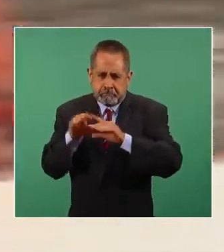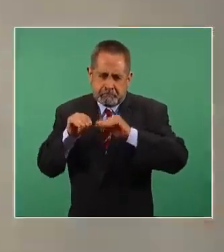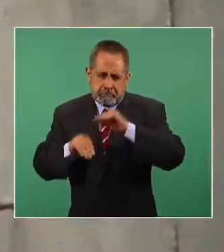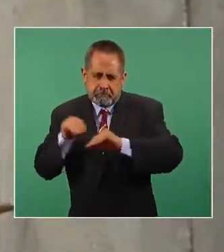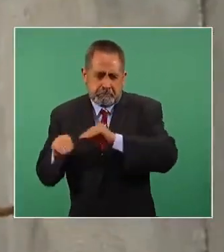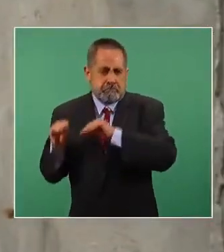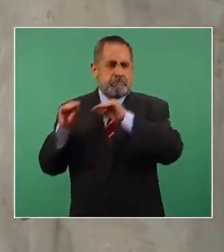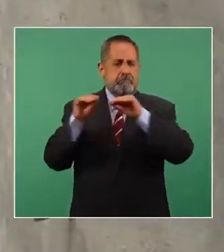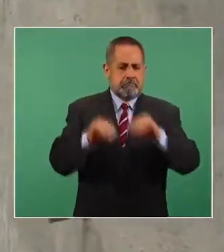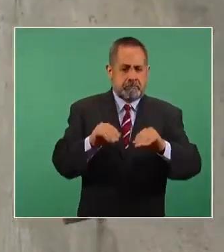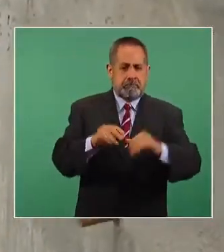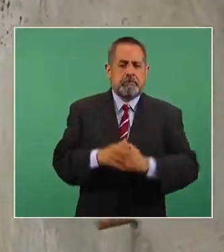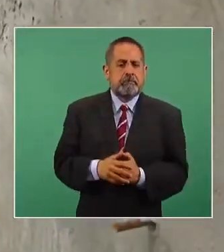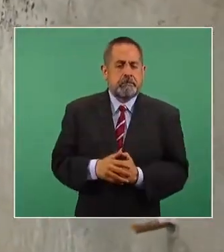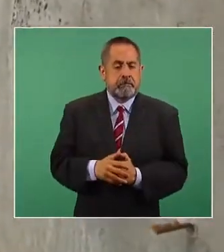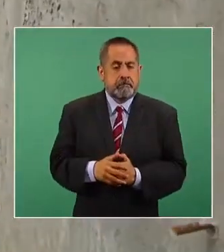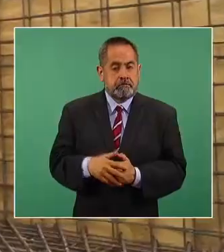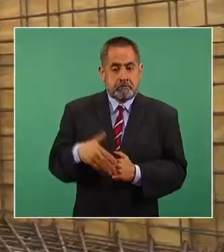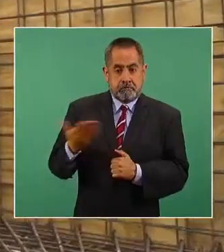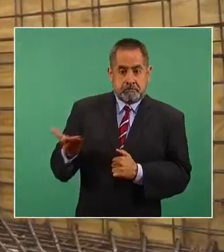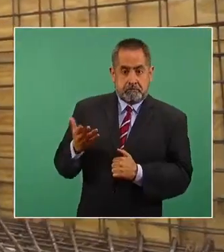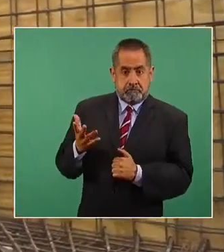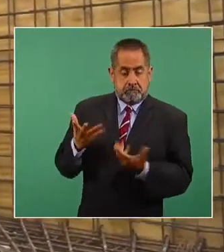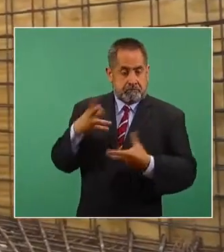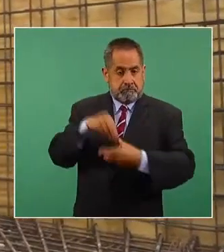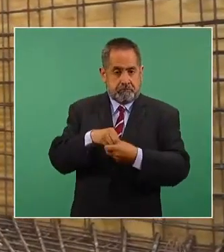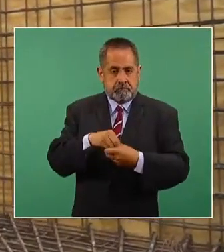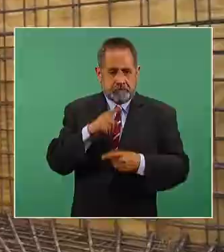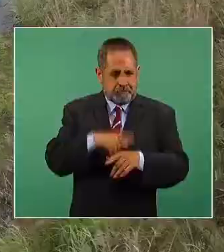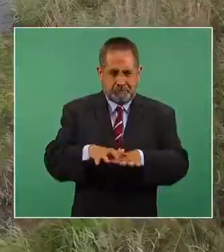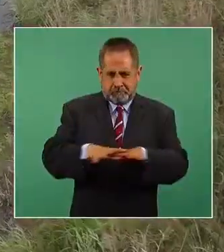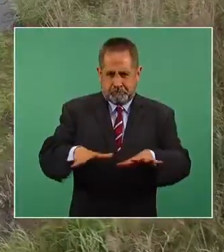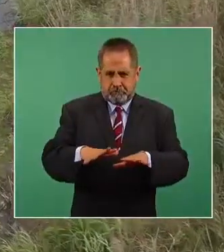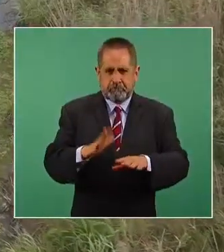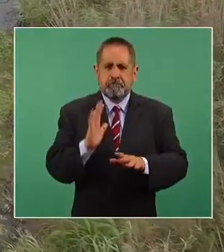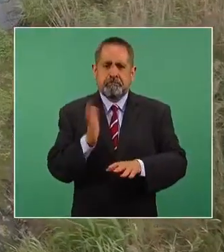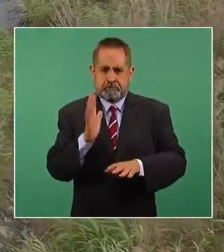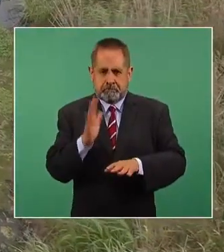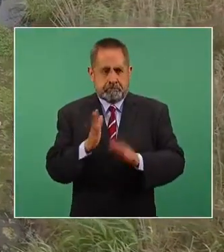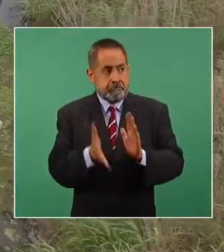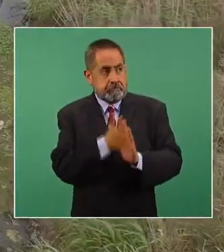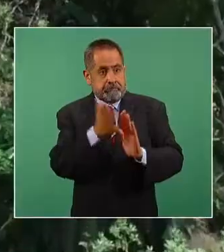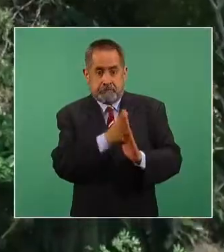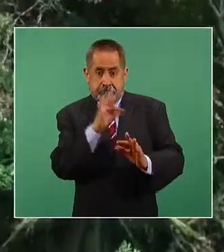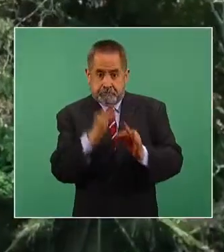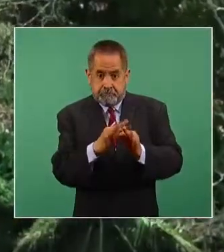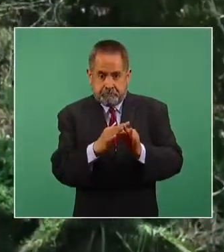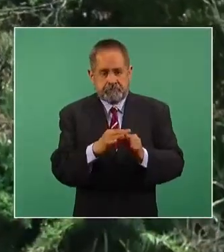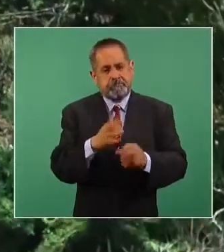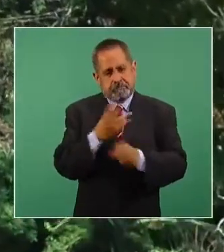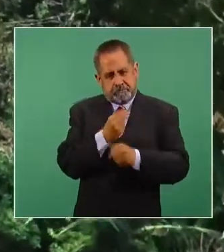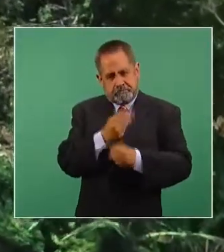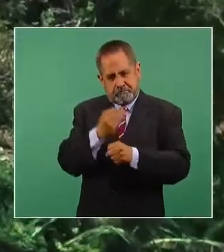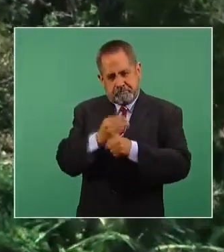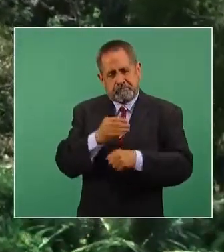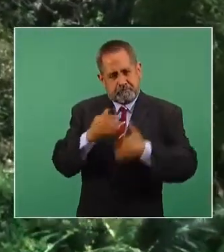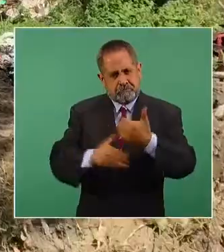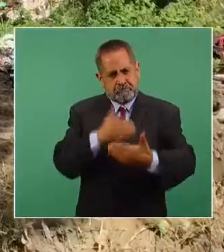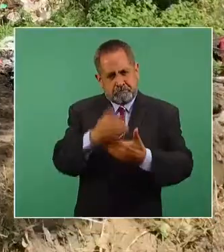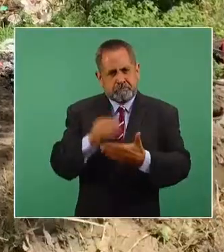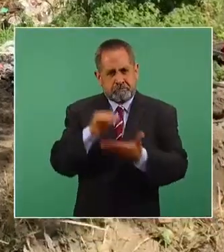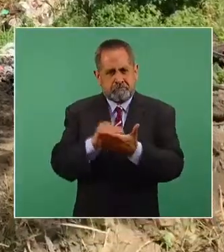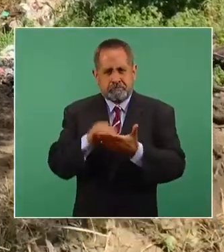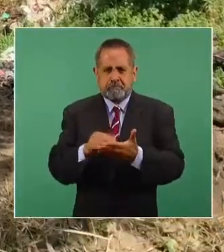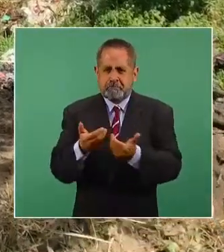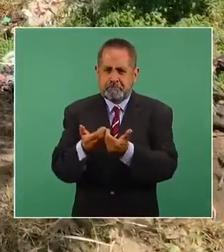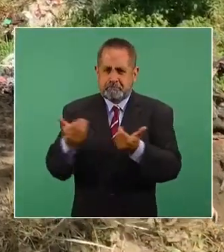montaje. En los trabajos de integración, se lleva a cabo el retiro de cimbra de muro de contención de la zona de acueducto y continúan los trabajos de desarrollo en